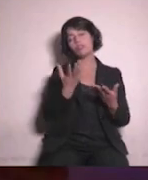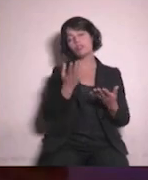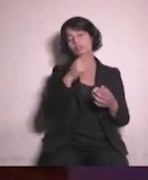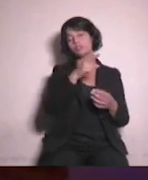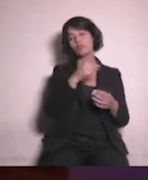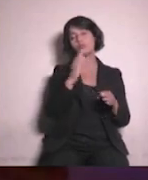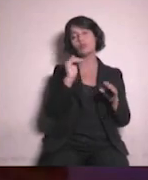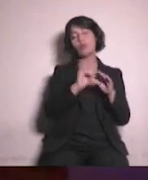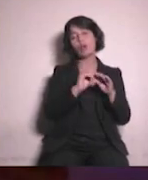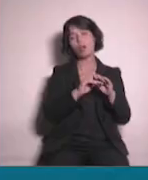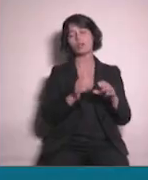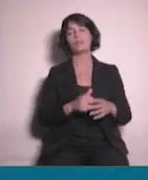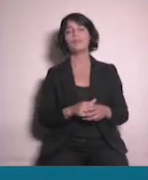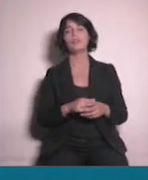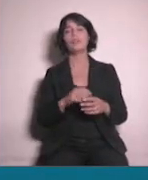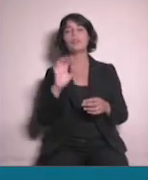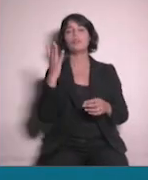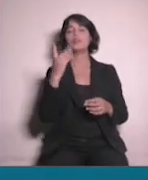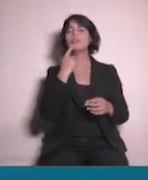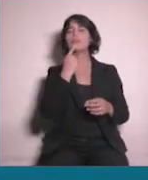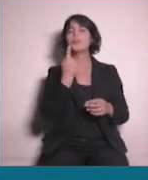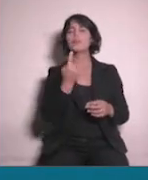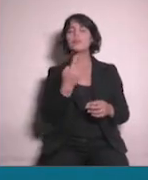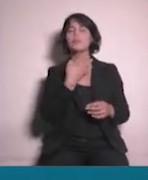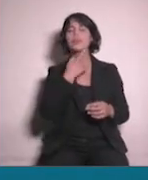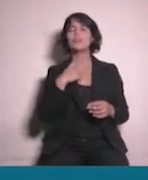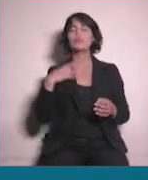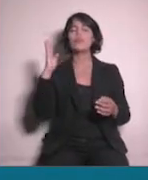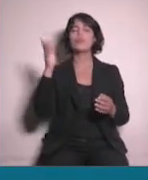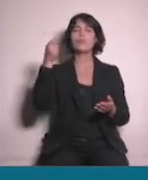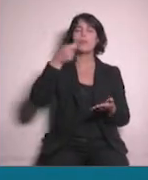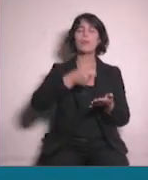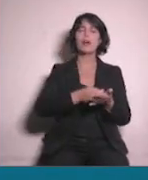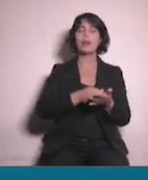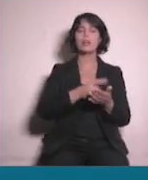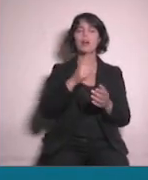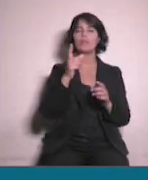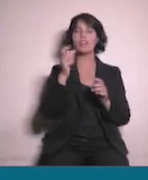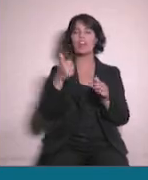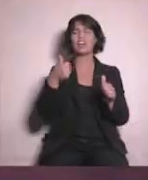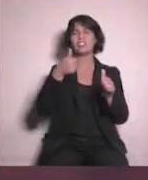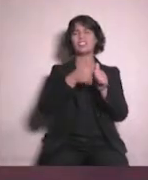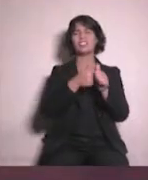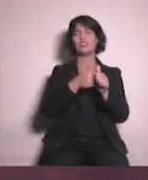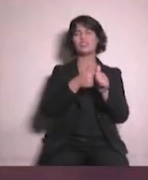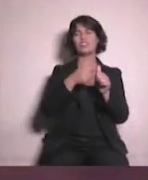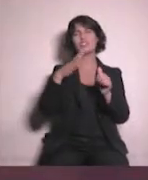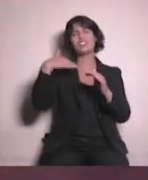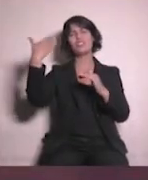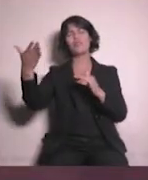La cuarta pregunta. ¿Por qué tengo que pagar a un asesor previsional para pensionarme? ¿Son externos a la AFP?